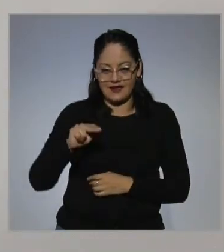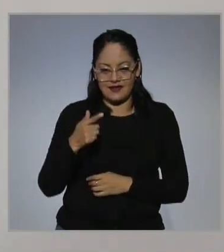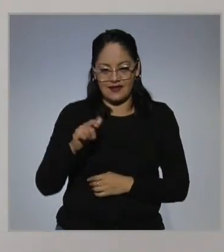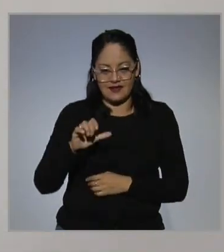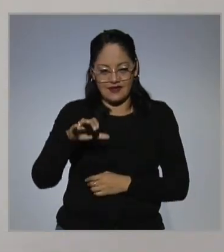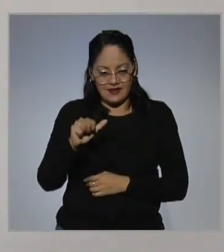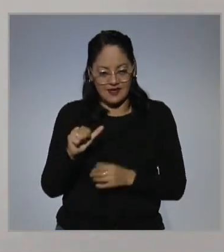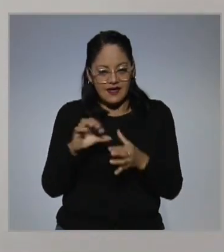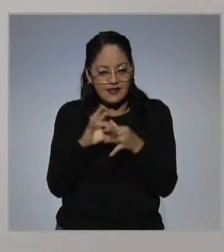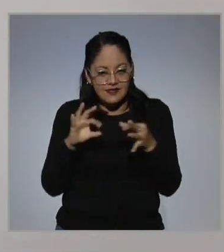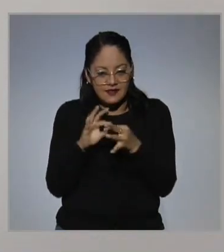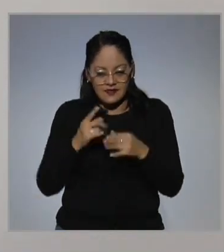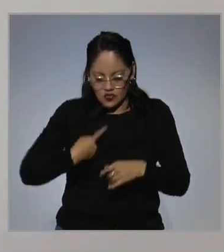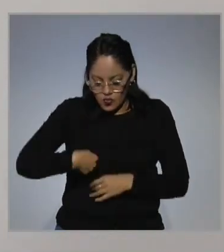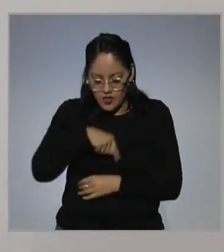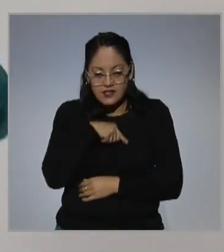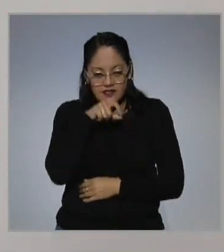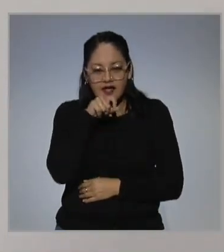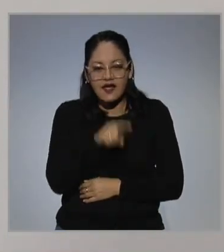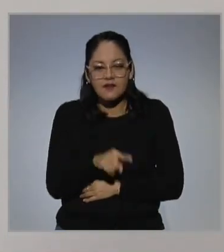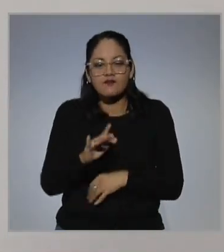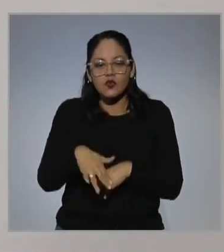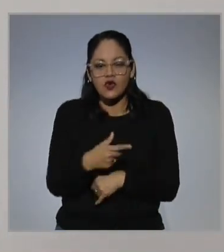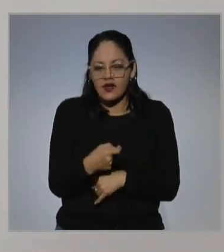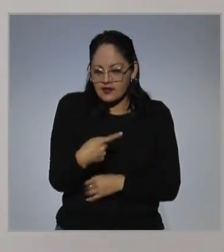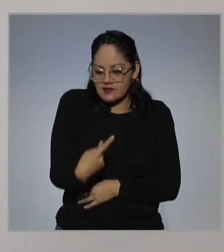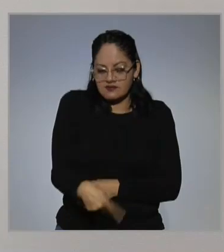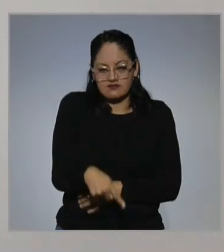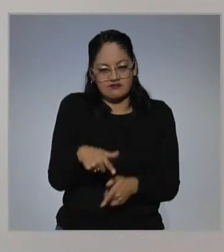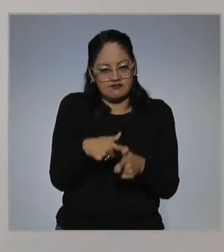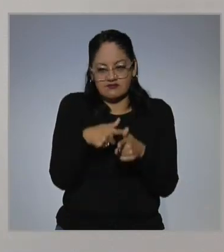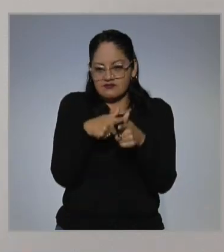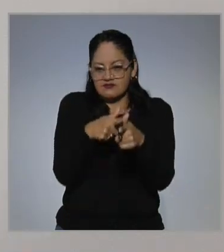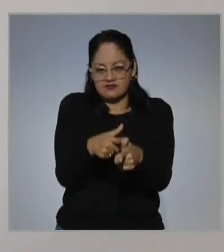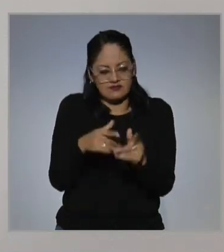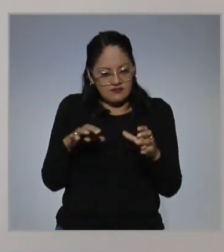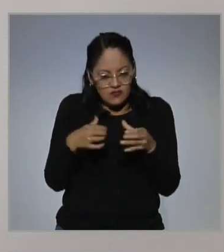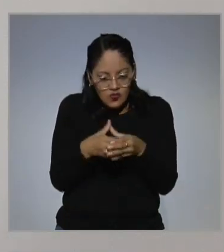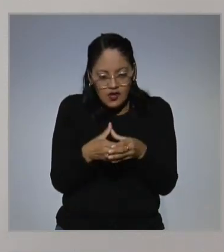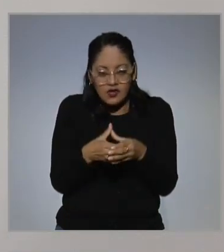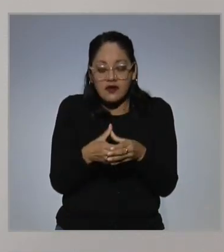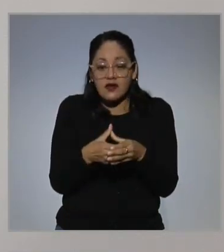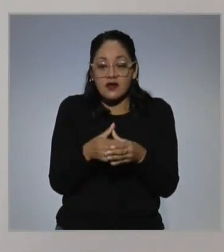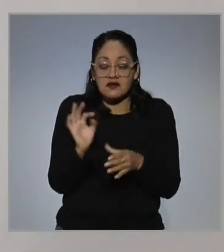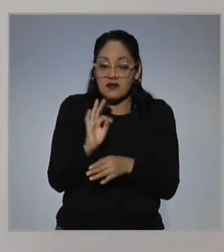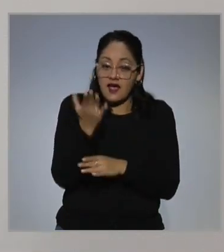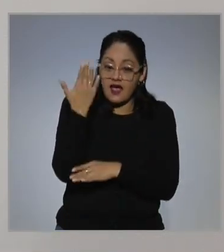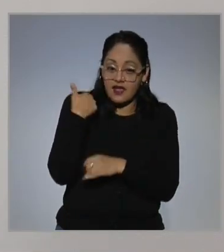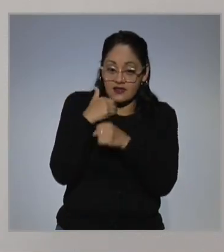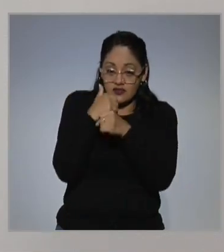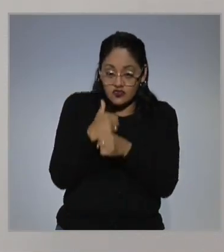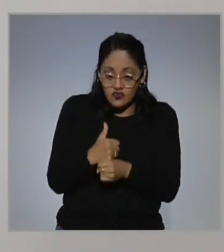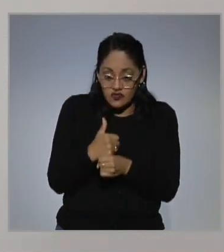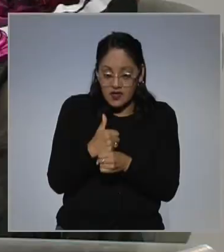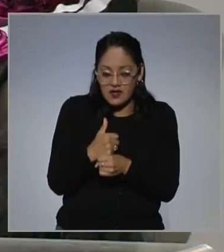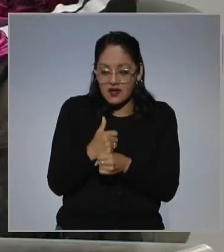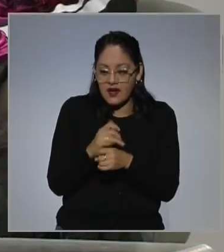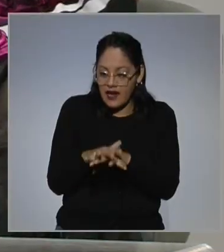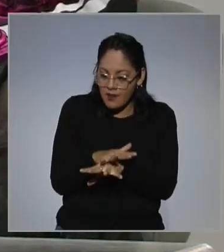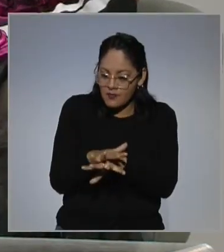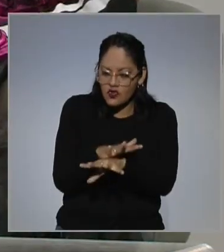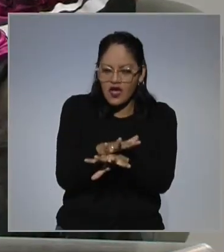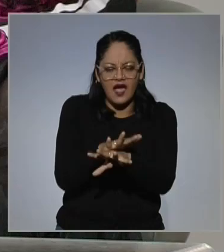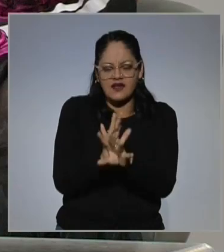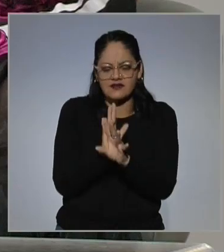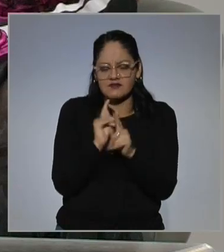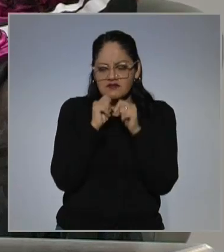esos otros que son nuestros también, porque siguen perteneciendo a ese colectivo a pesar de haber sufrido esa transformación, ¿no? Entonces